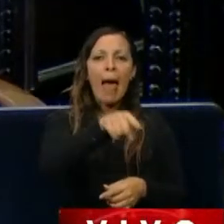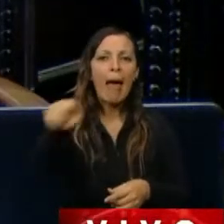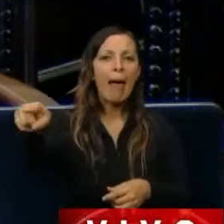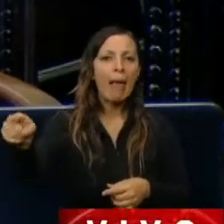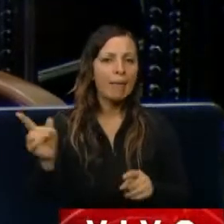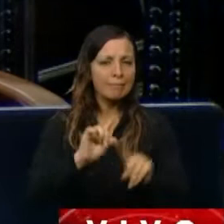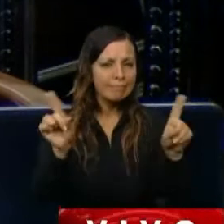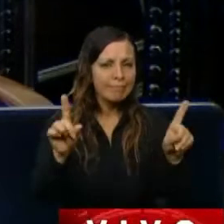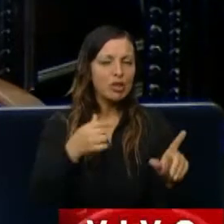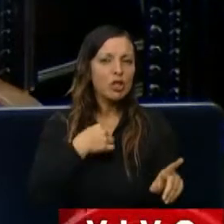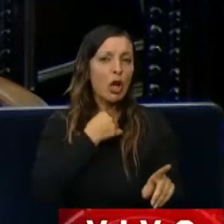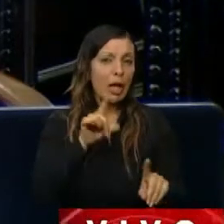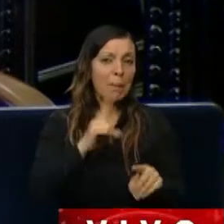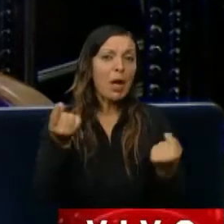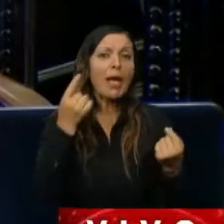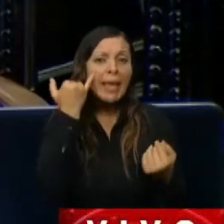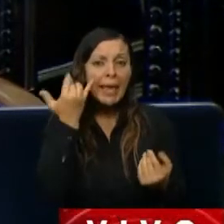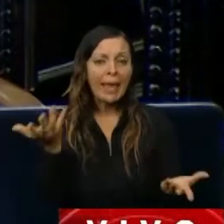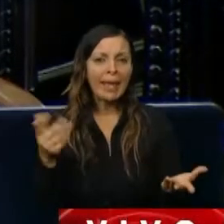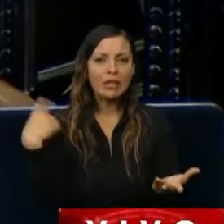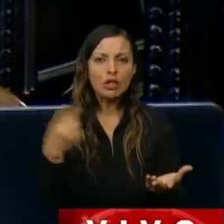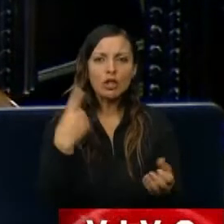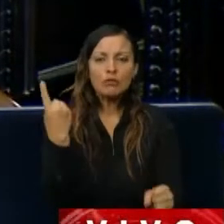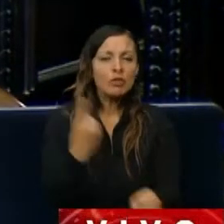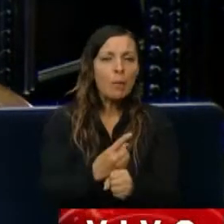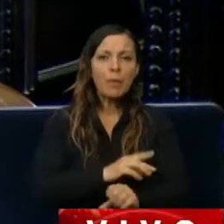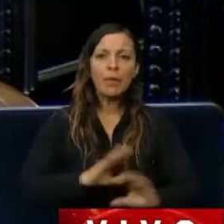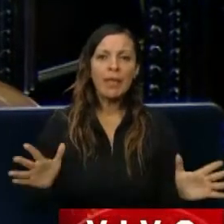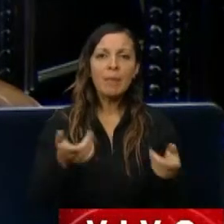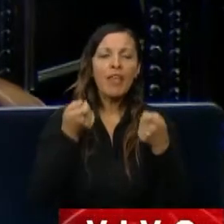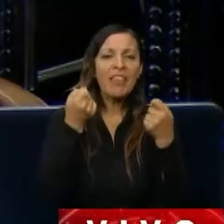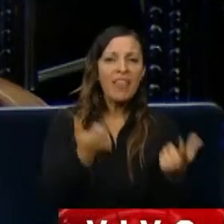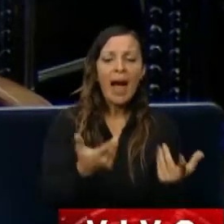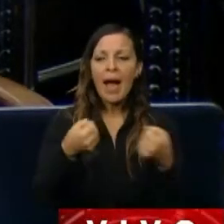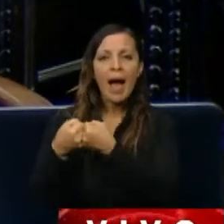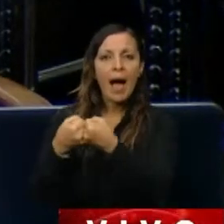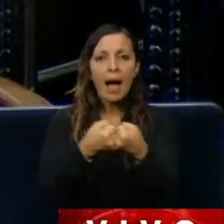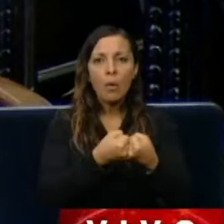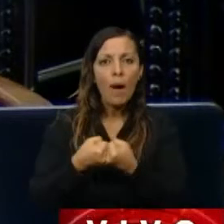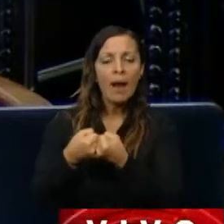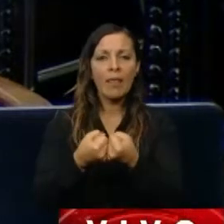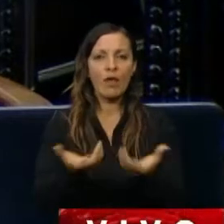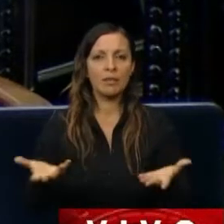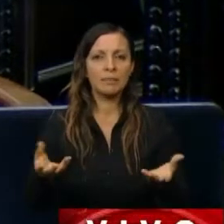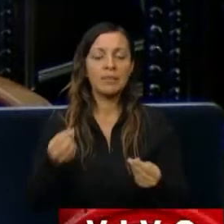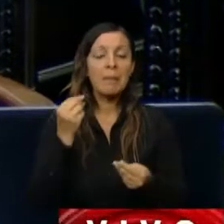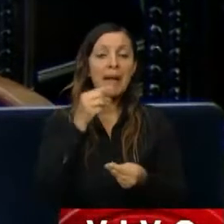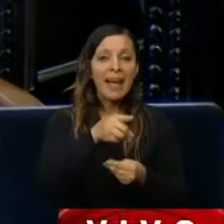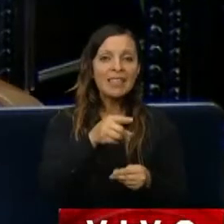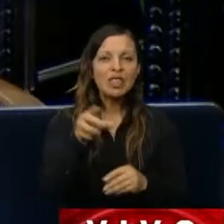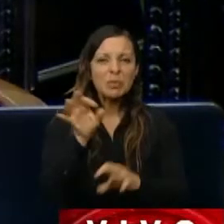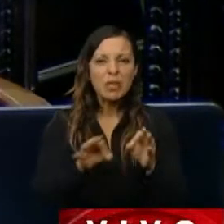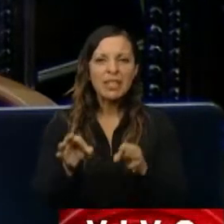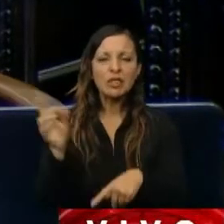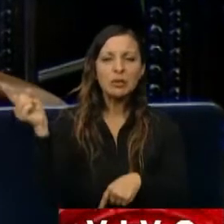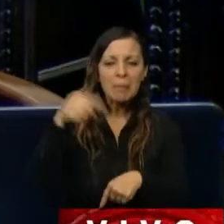pero evidentemente no hemos tenido la capacidad de generar los entendimientos para que estos asuntos vengan